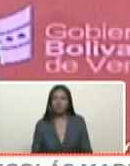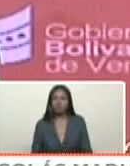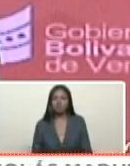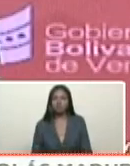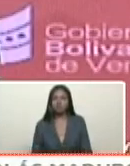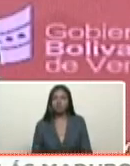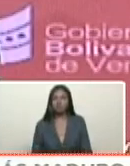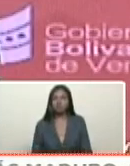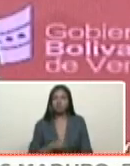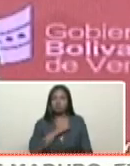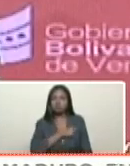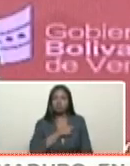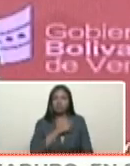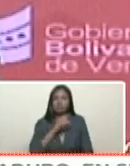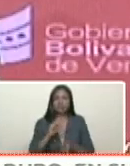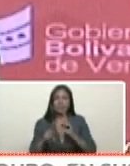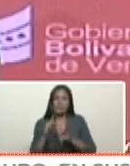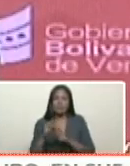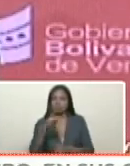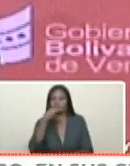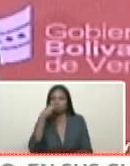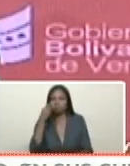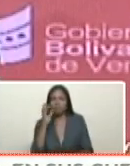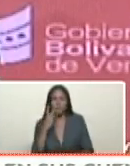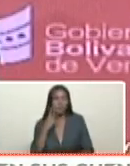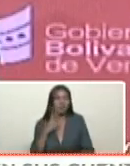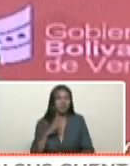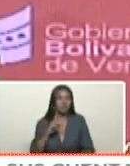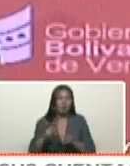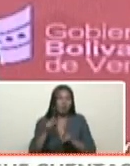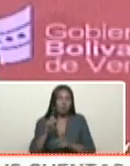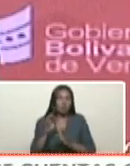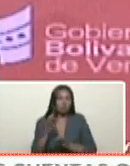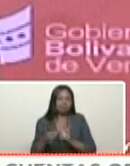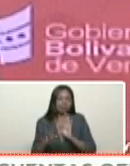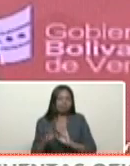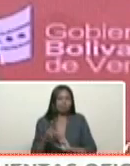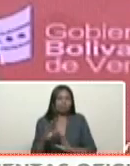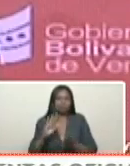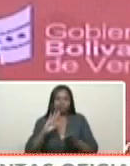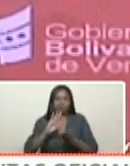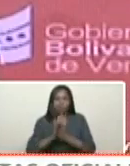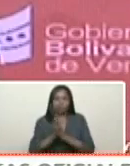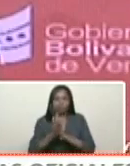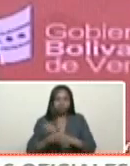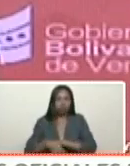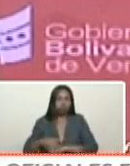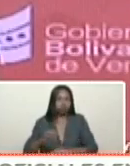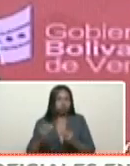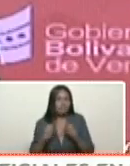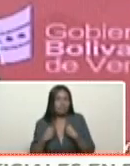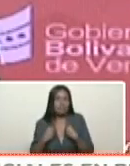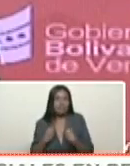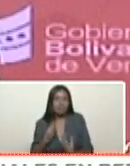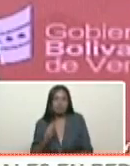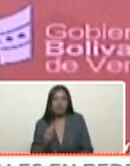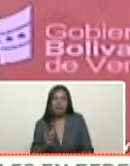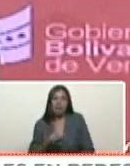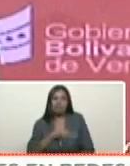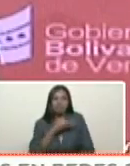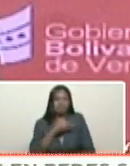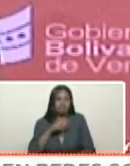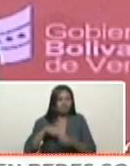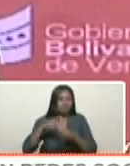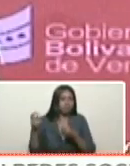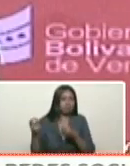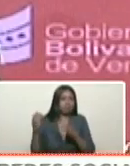lamentablemente, la dependencia de las drogas han sido destruidas en su vida social y se han ido de su casa, están